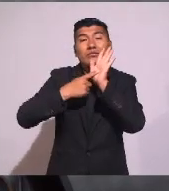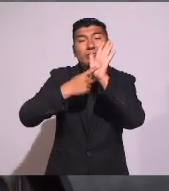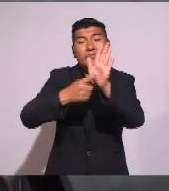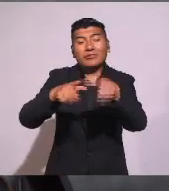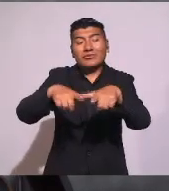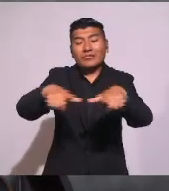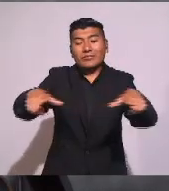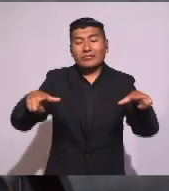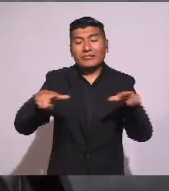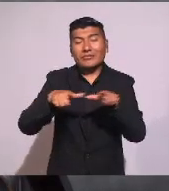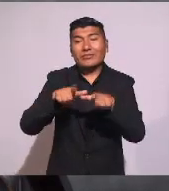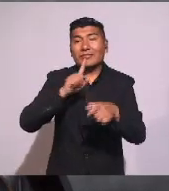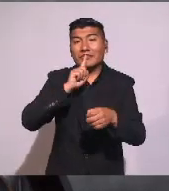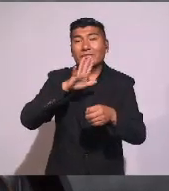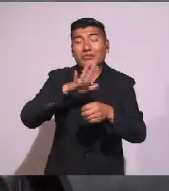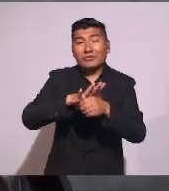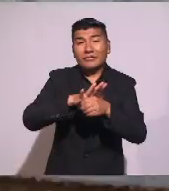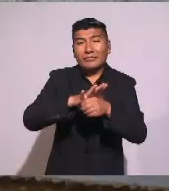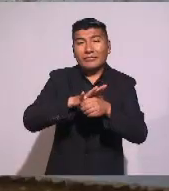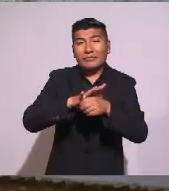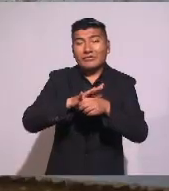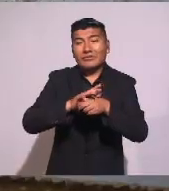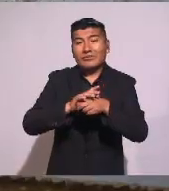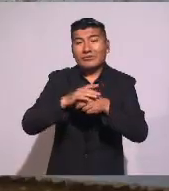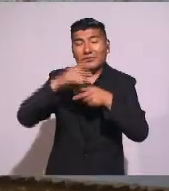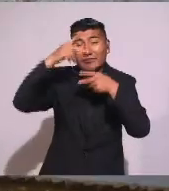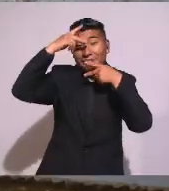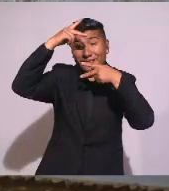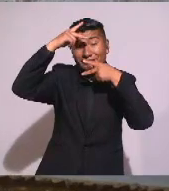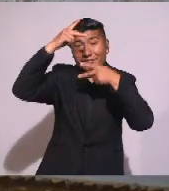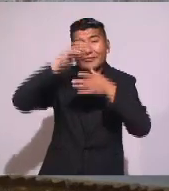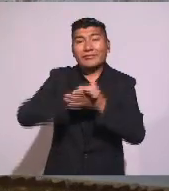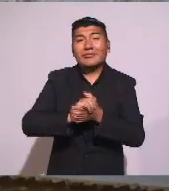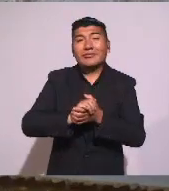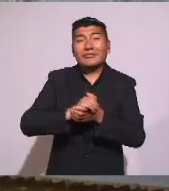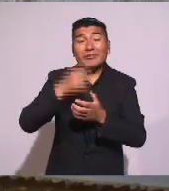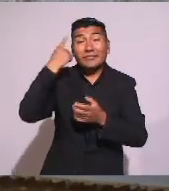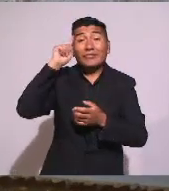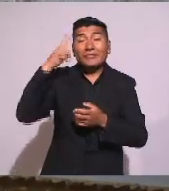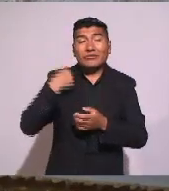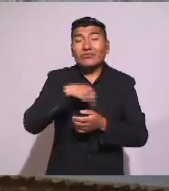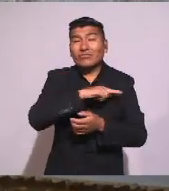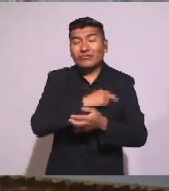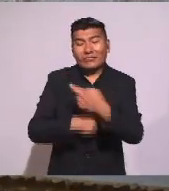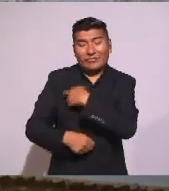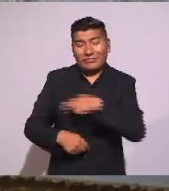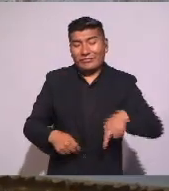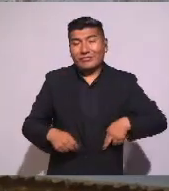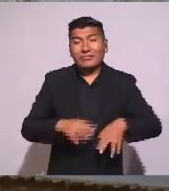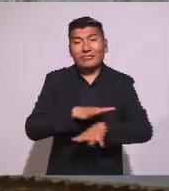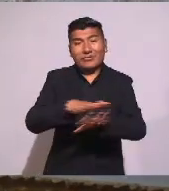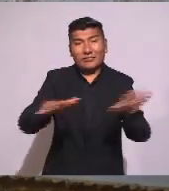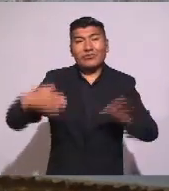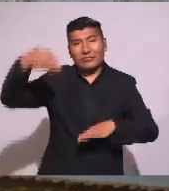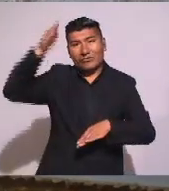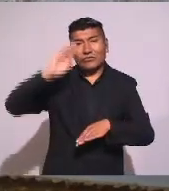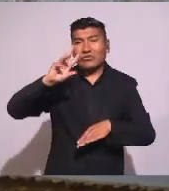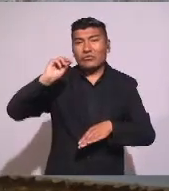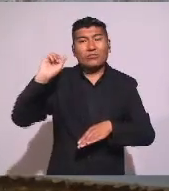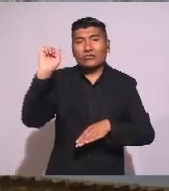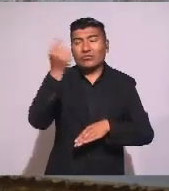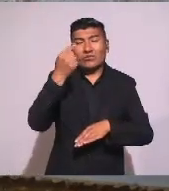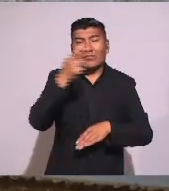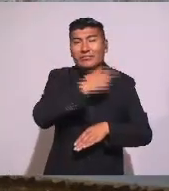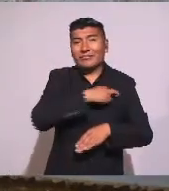prometida palestina para nosotros es el reino de dios no solo el reino del señor